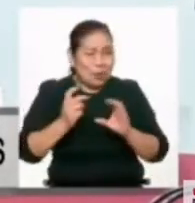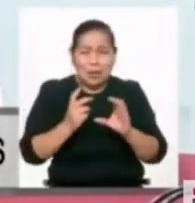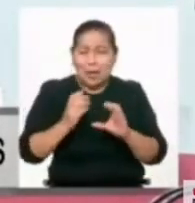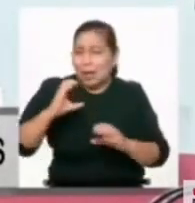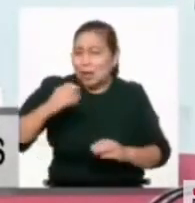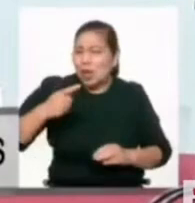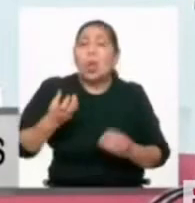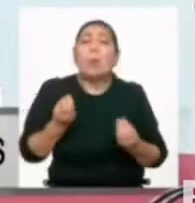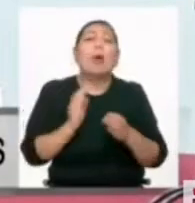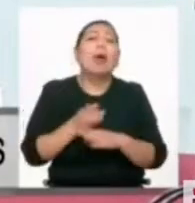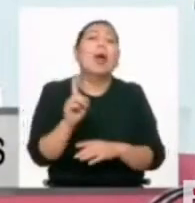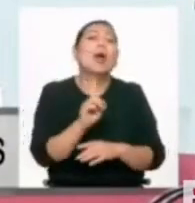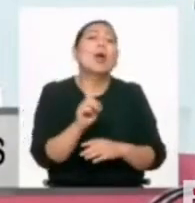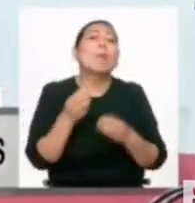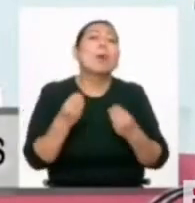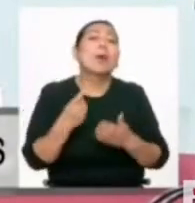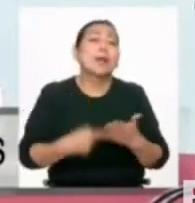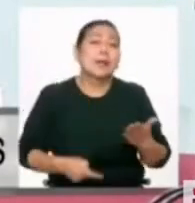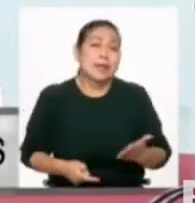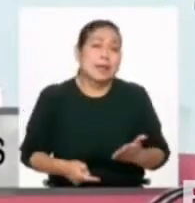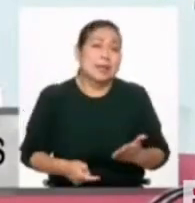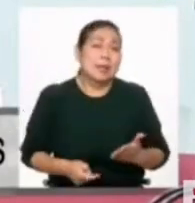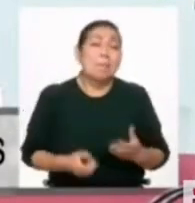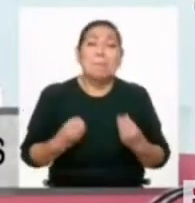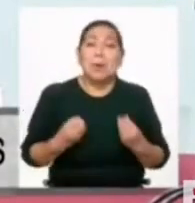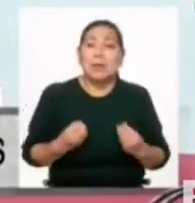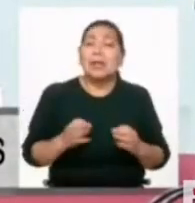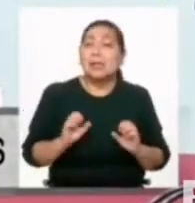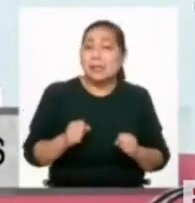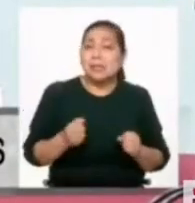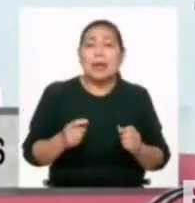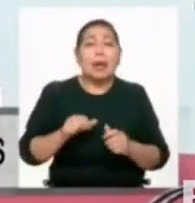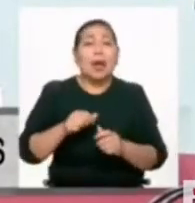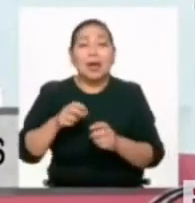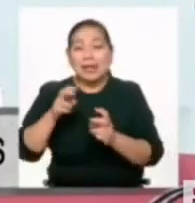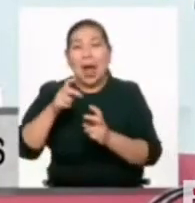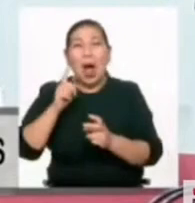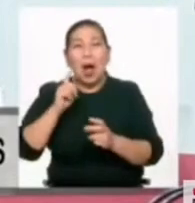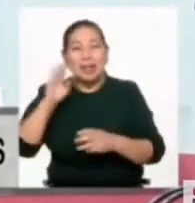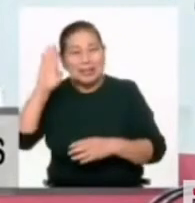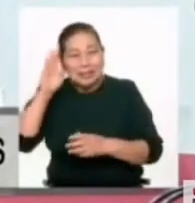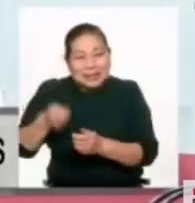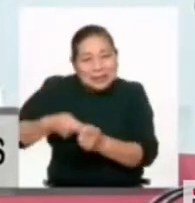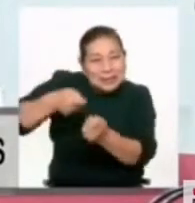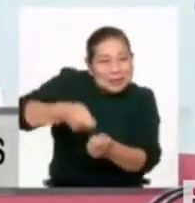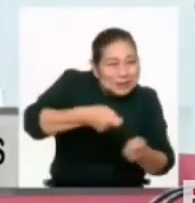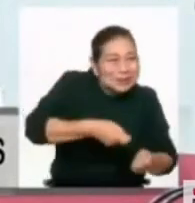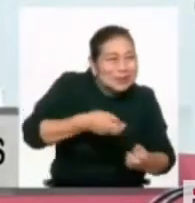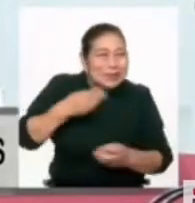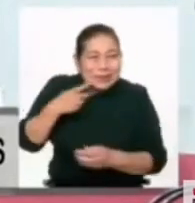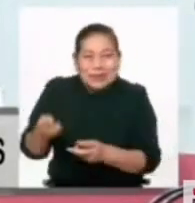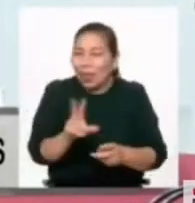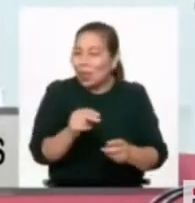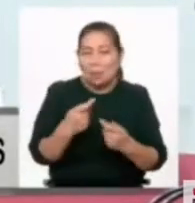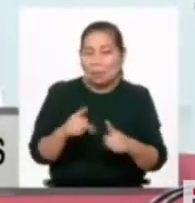de Chota. ¿Por qué no ingresó? No ingresó porque existían las rondas campesinas y las rondas